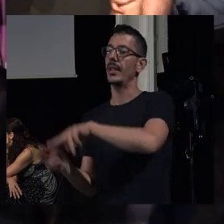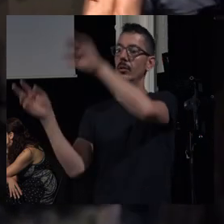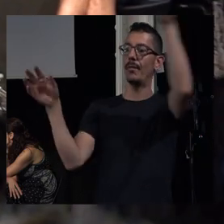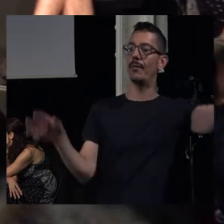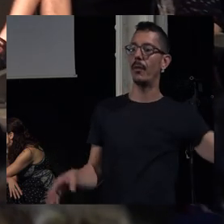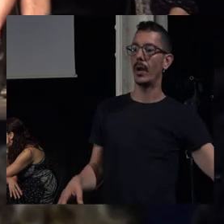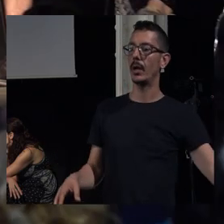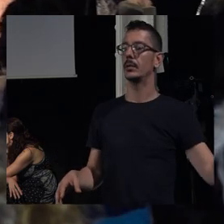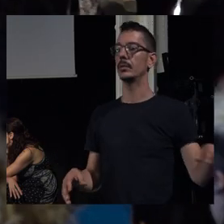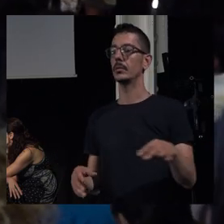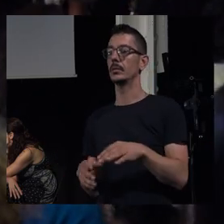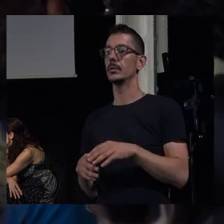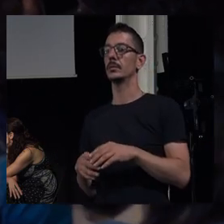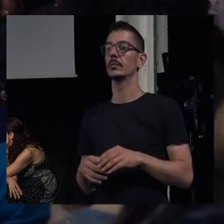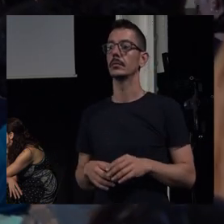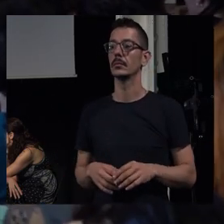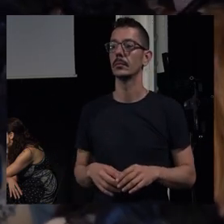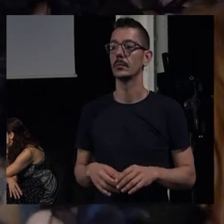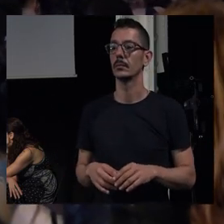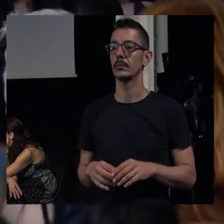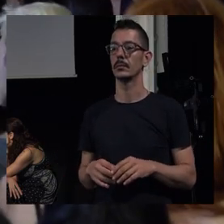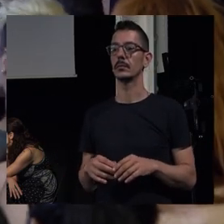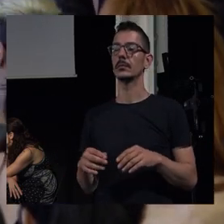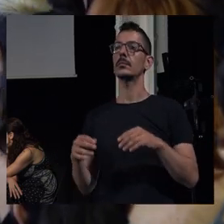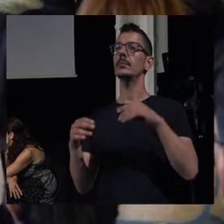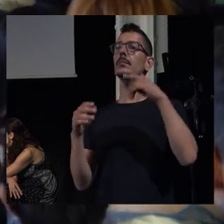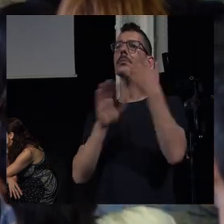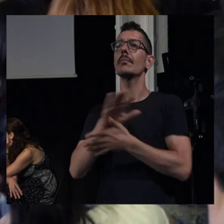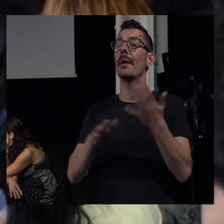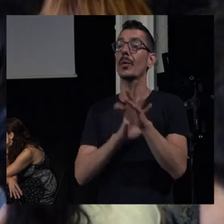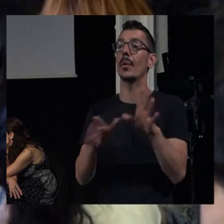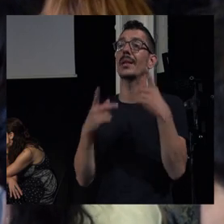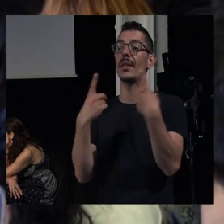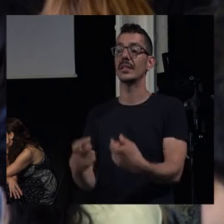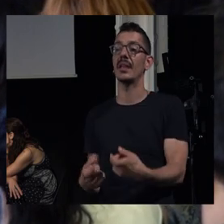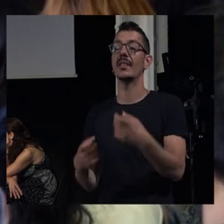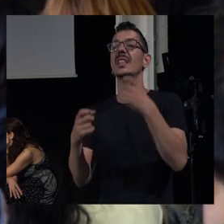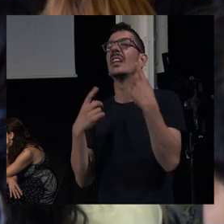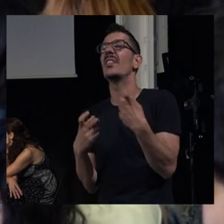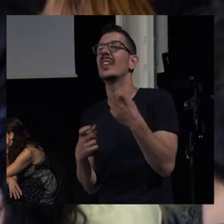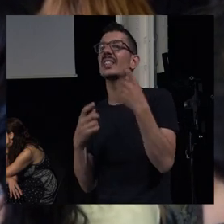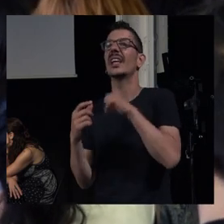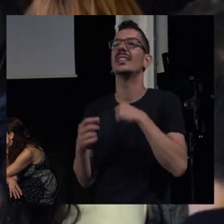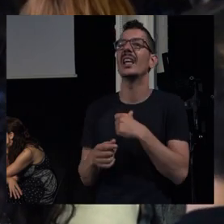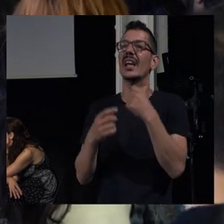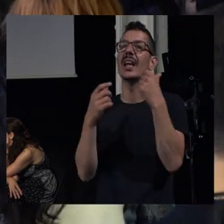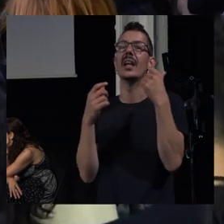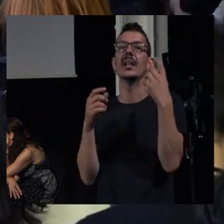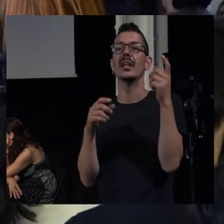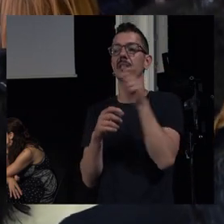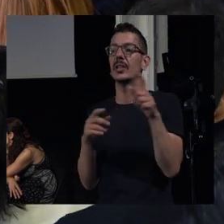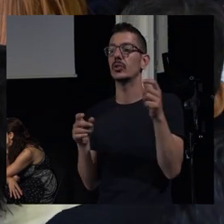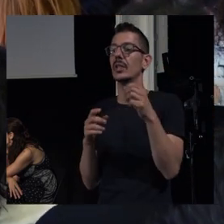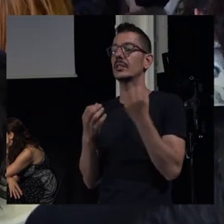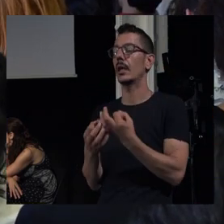sociales para ayudar a estos pobrecitos, sino lo que hablamos es de las necesidades que tiene la gente. Y aquí no viene nadie a pedir una